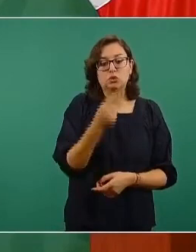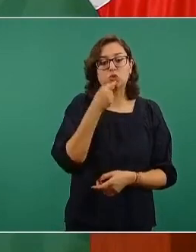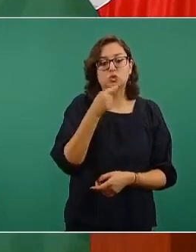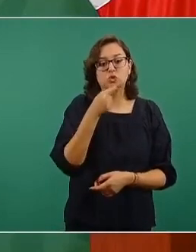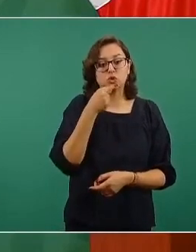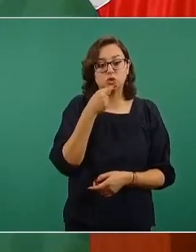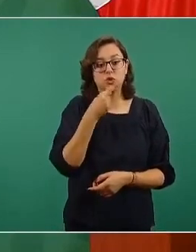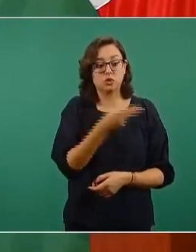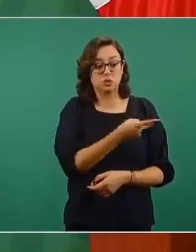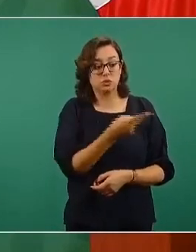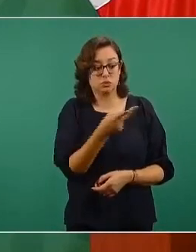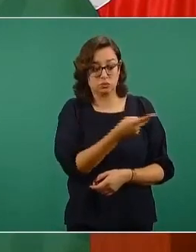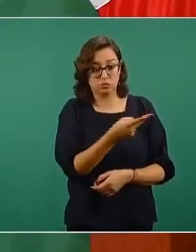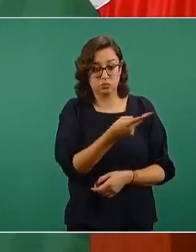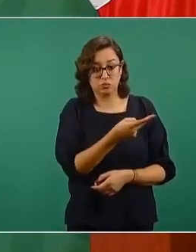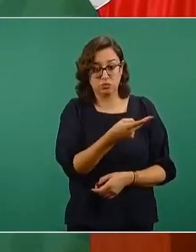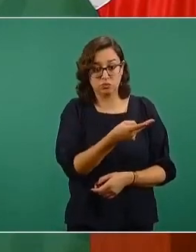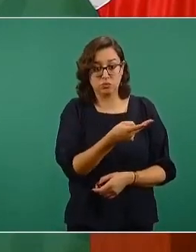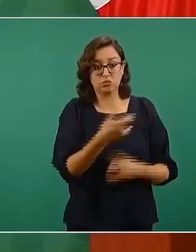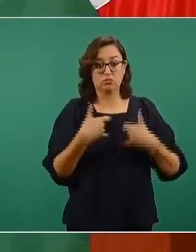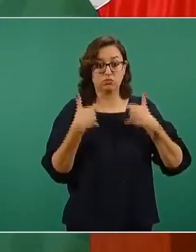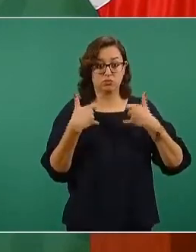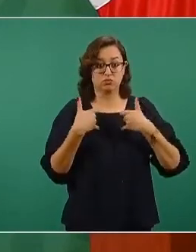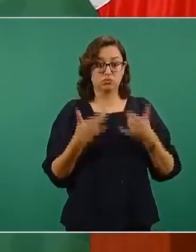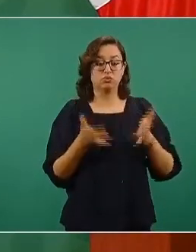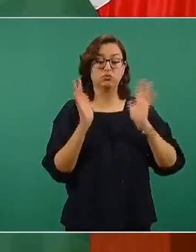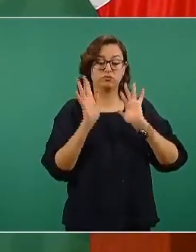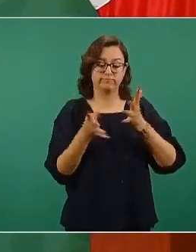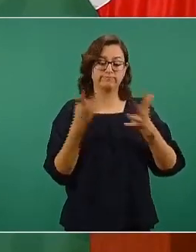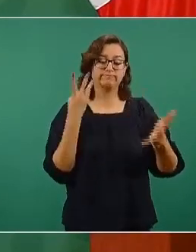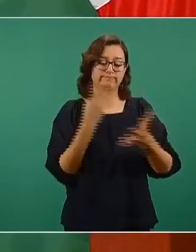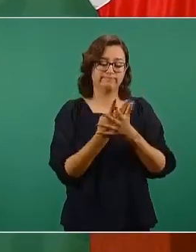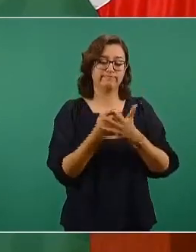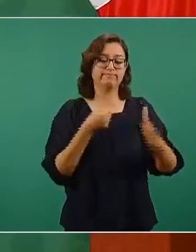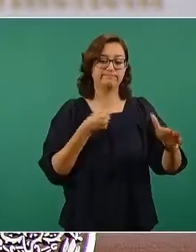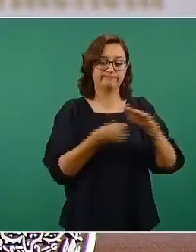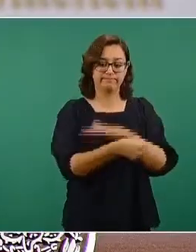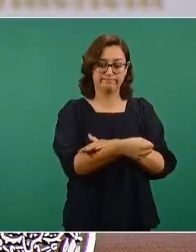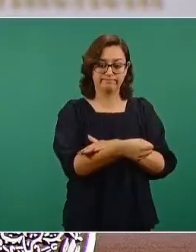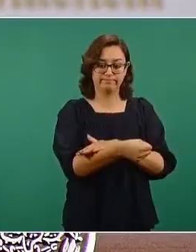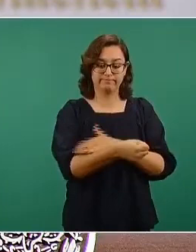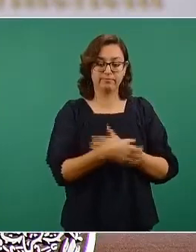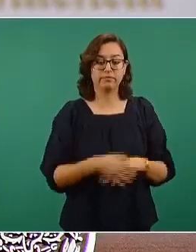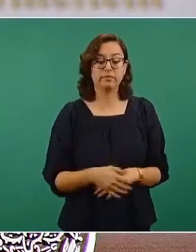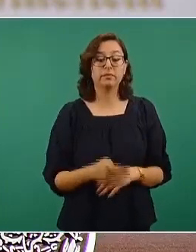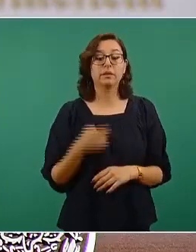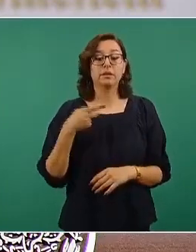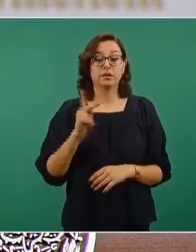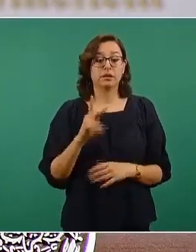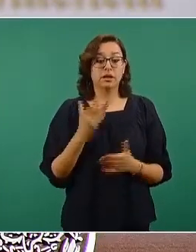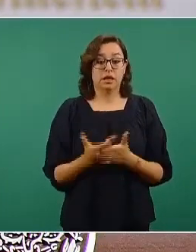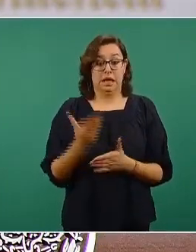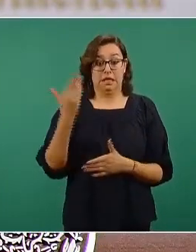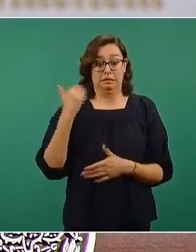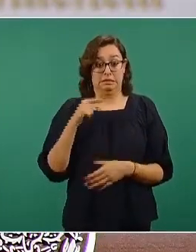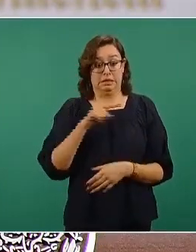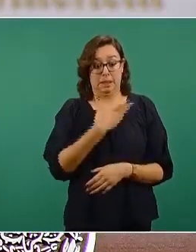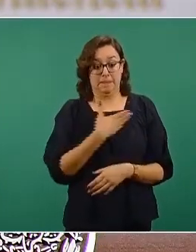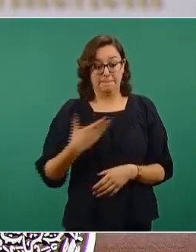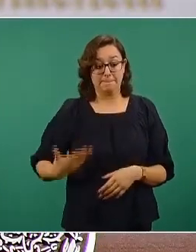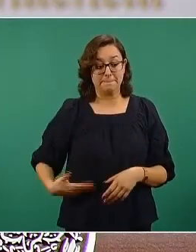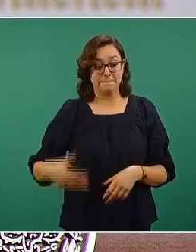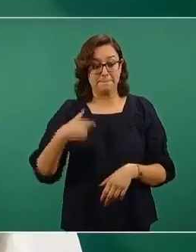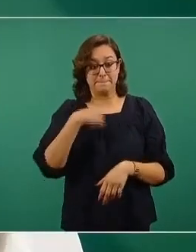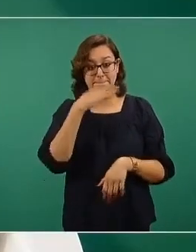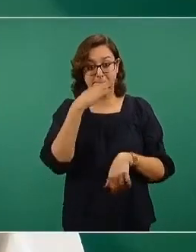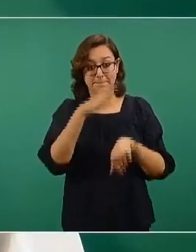se encuentran en centros de internamiento. Pero lo que yo comentaba con el señor presidente es que vamos a revisar